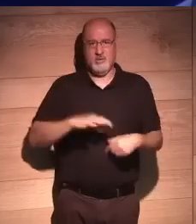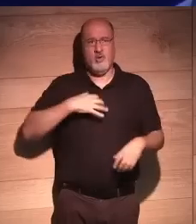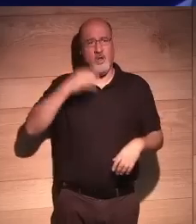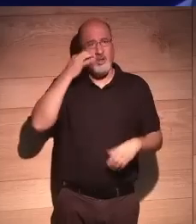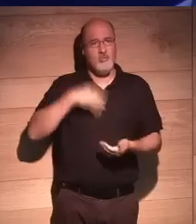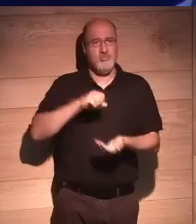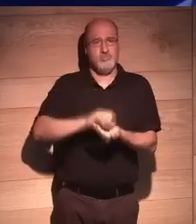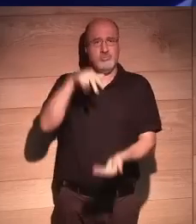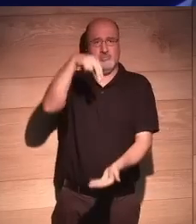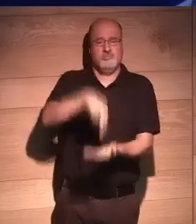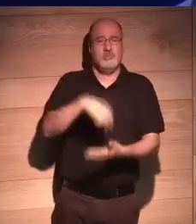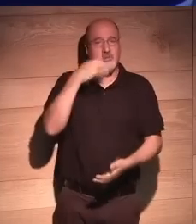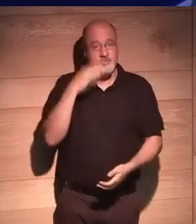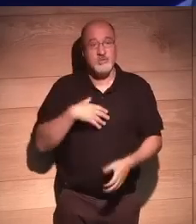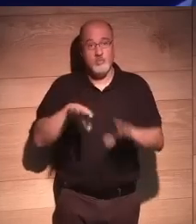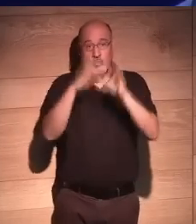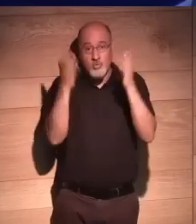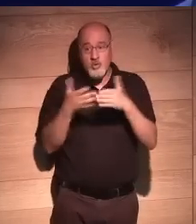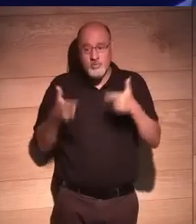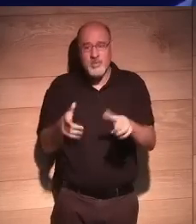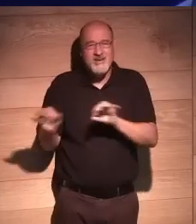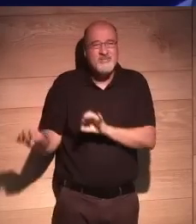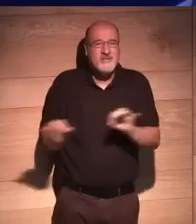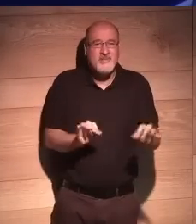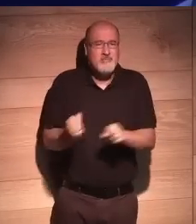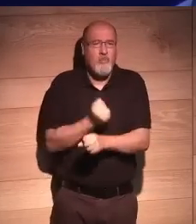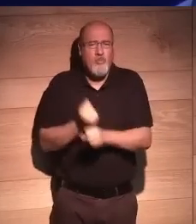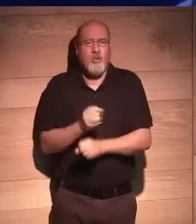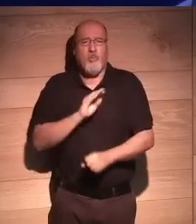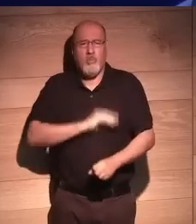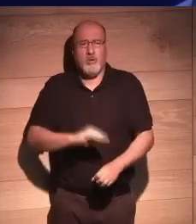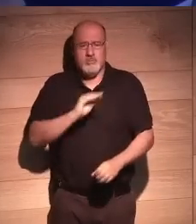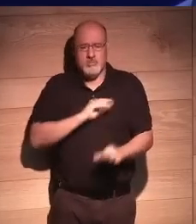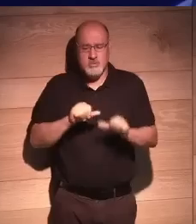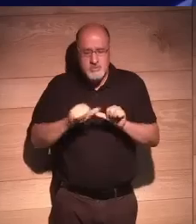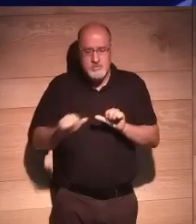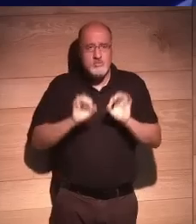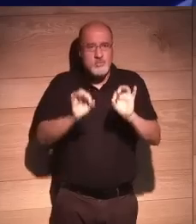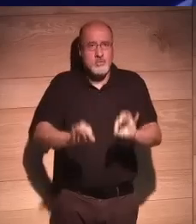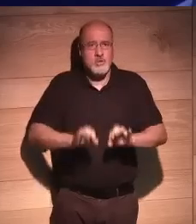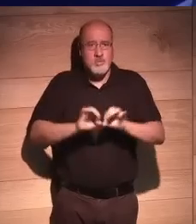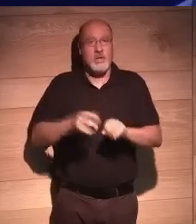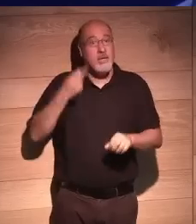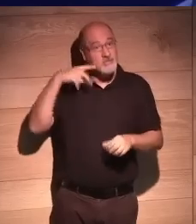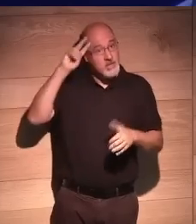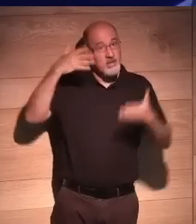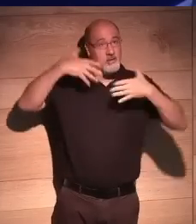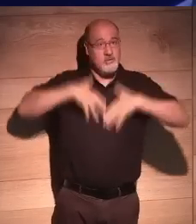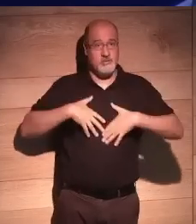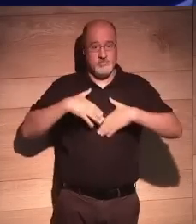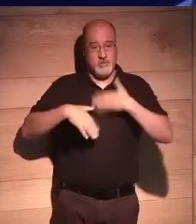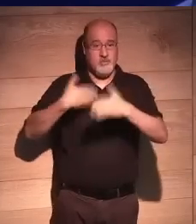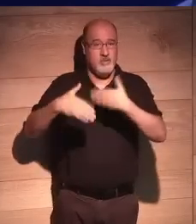mundo sí he trabajado mucho en organizar en sistematizar mis experiencias,